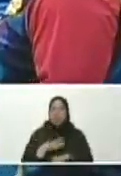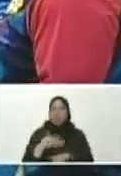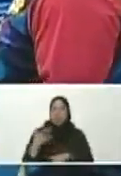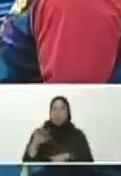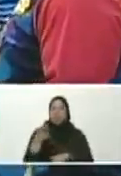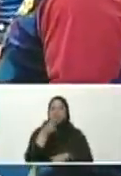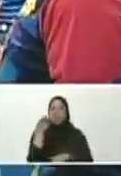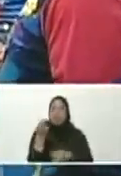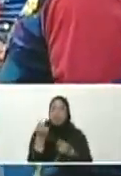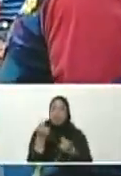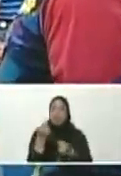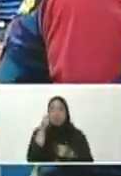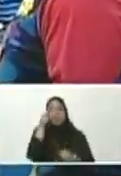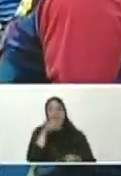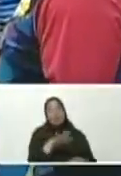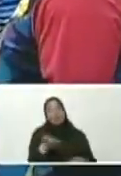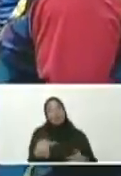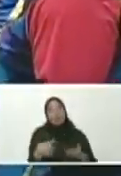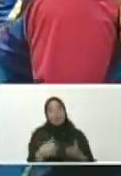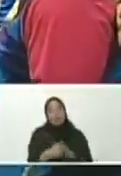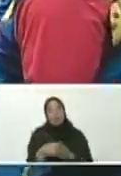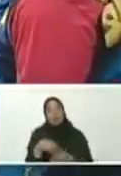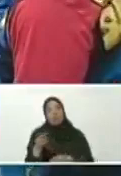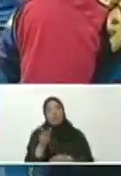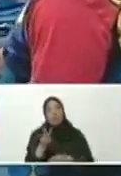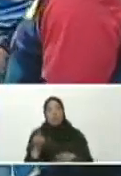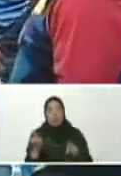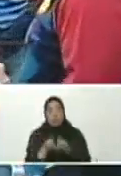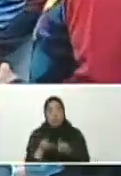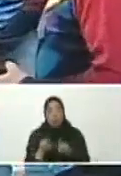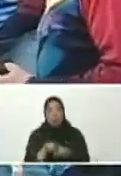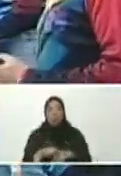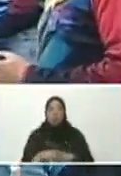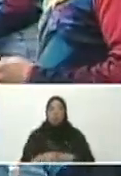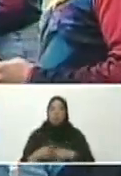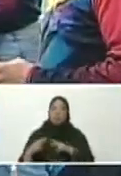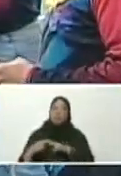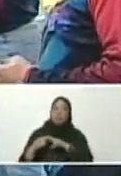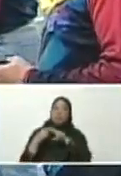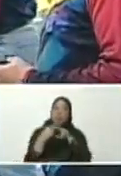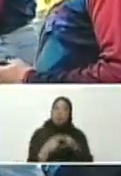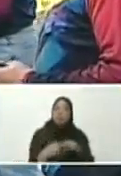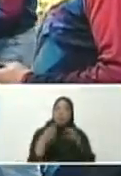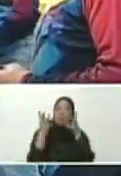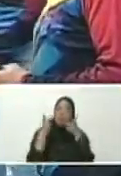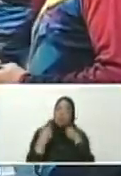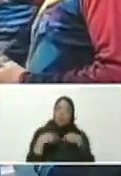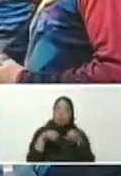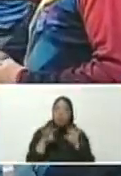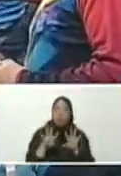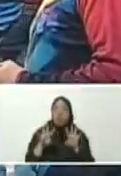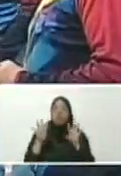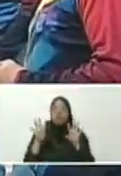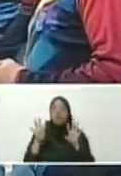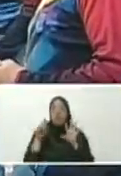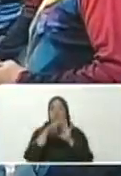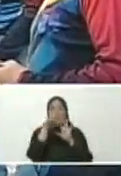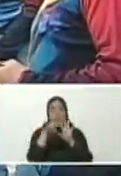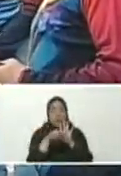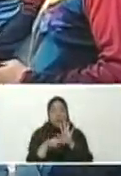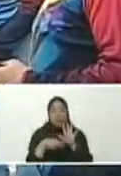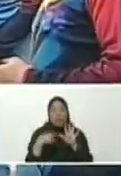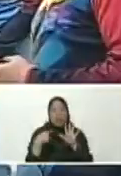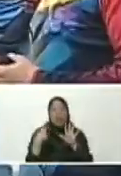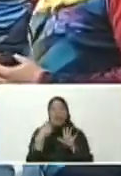pariendo recursos para el pueblo. Así mismo es, señor presidente. Eso es lo que le estoy entregando, son los nuevos pasos para agilizar el